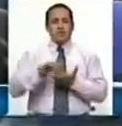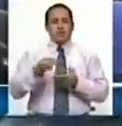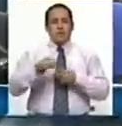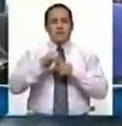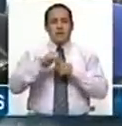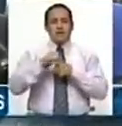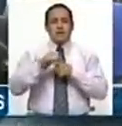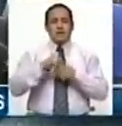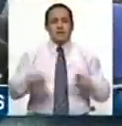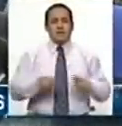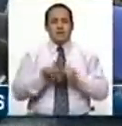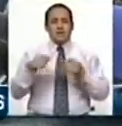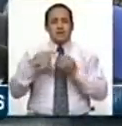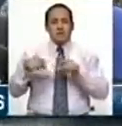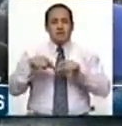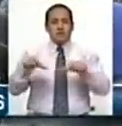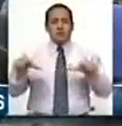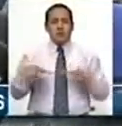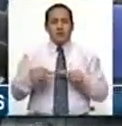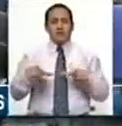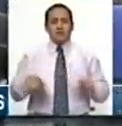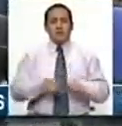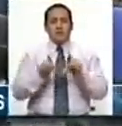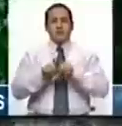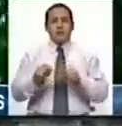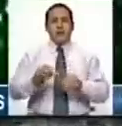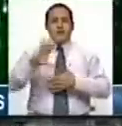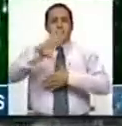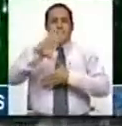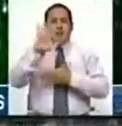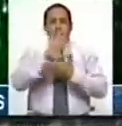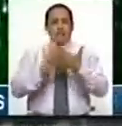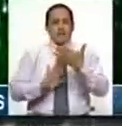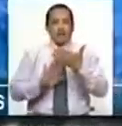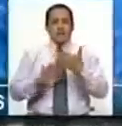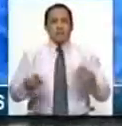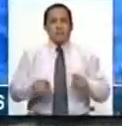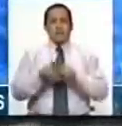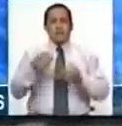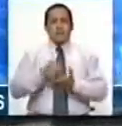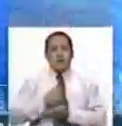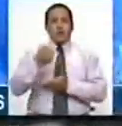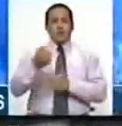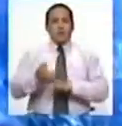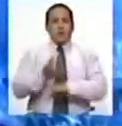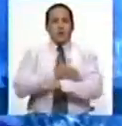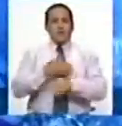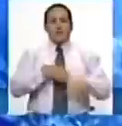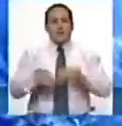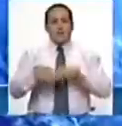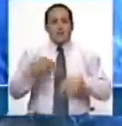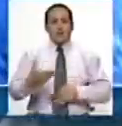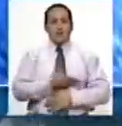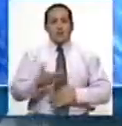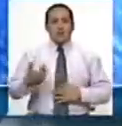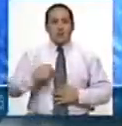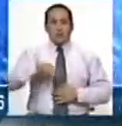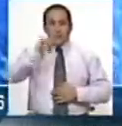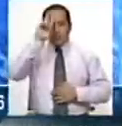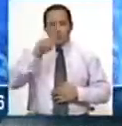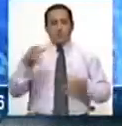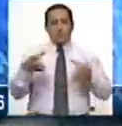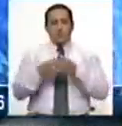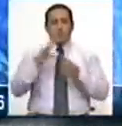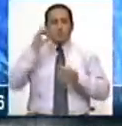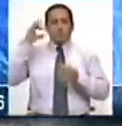entrenamiento a la región y a toda América Latina sobre la adquisición que realizó el gobierno peruano de un satélite que será